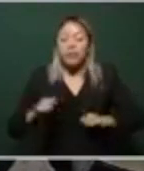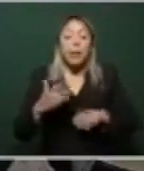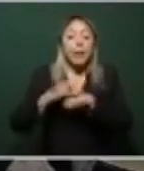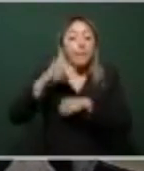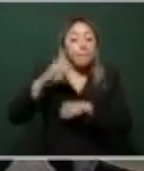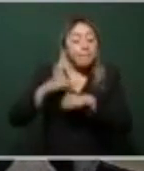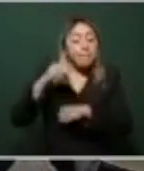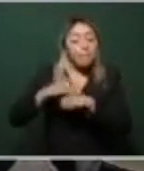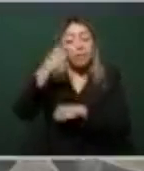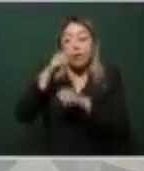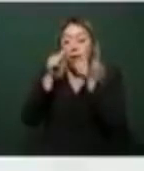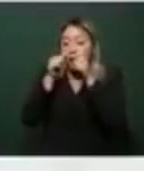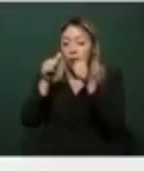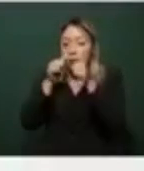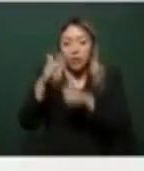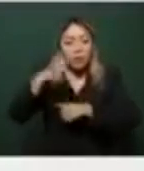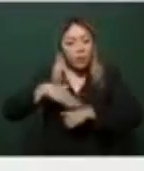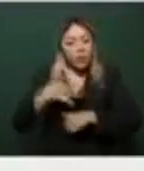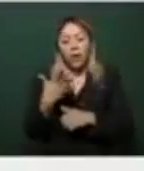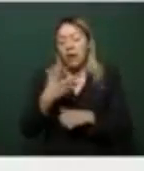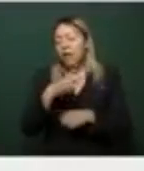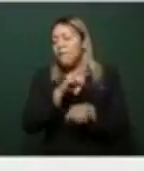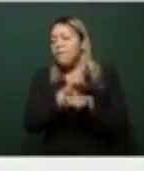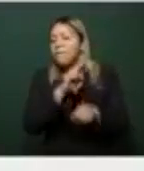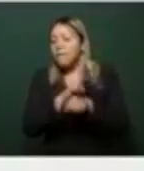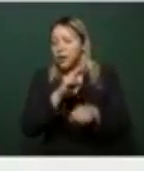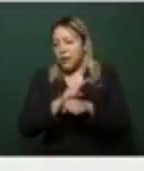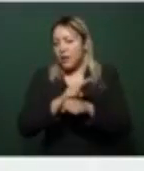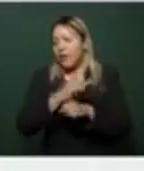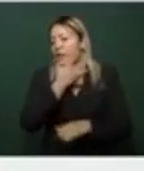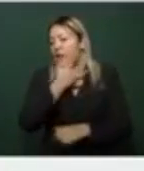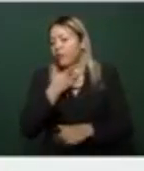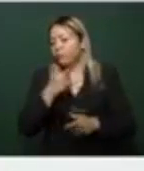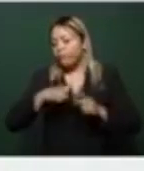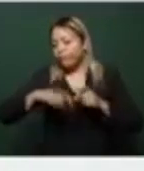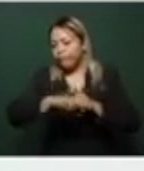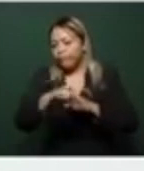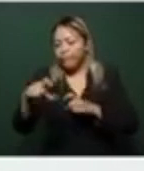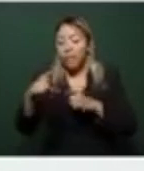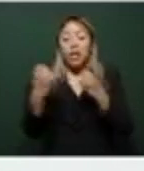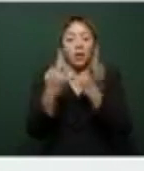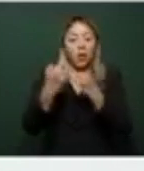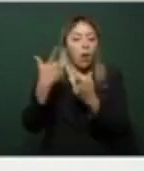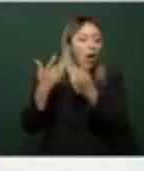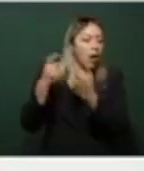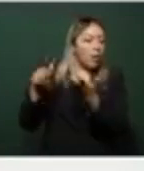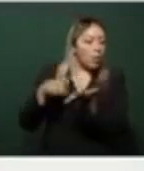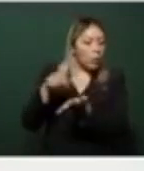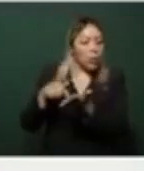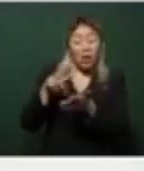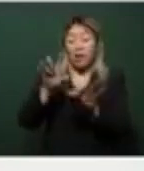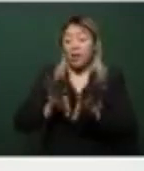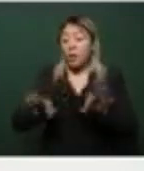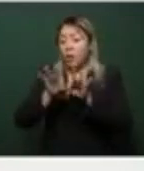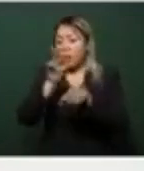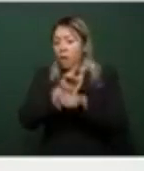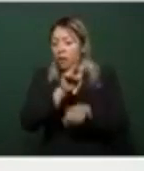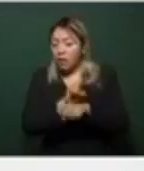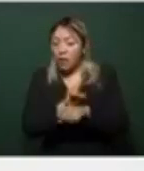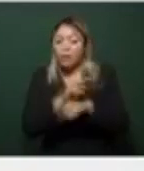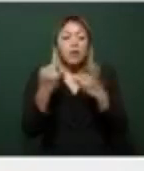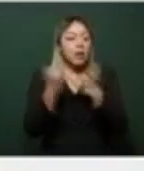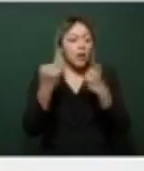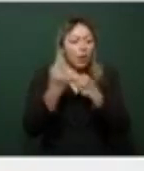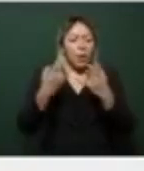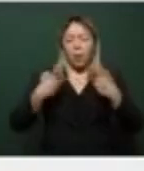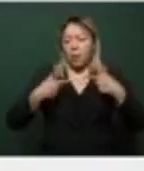principalmente enfocadas a la seguridad de ductos, a la seguridad de instalaciones vitales, a seguridad